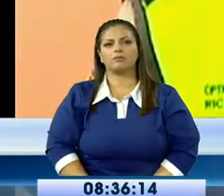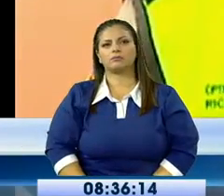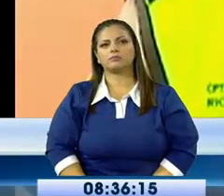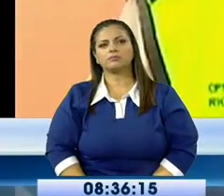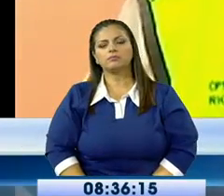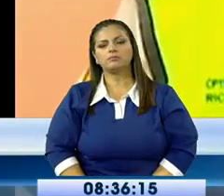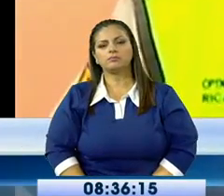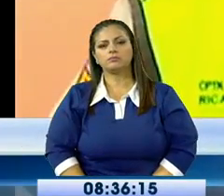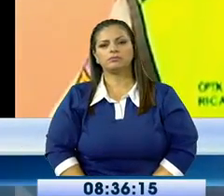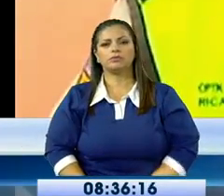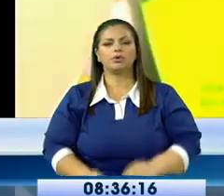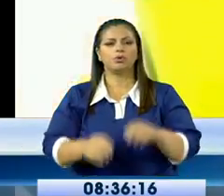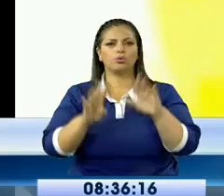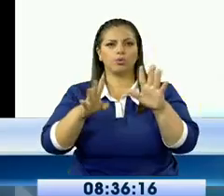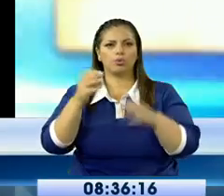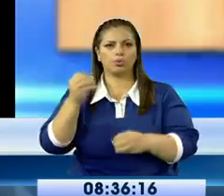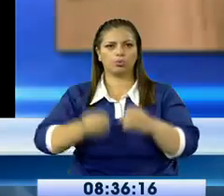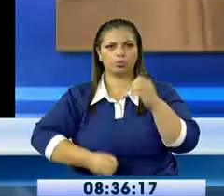ese mundo